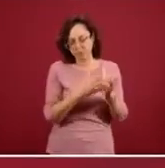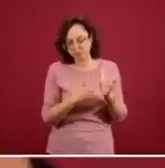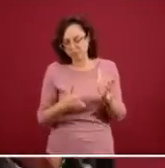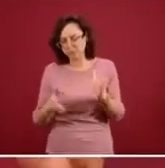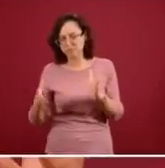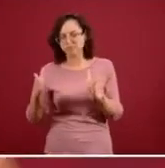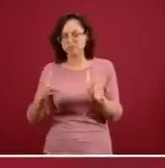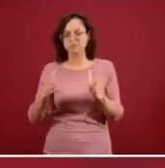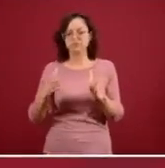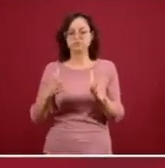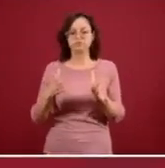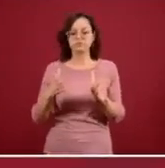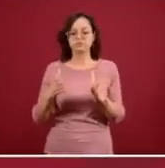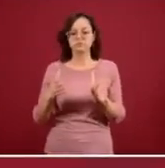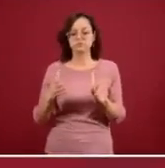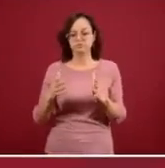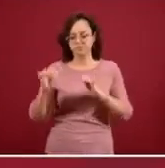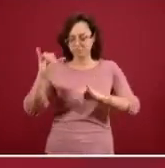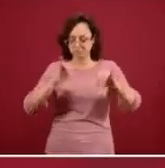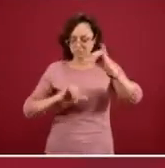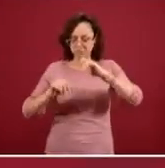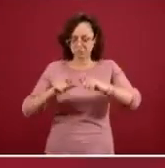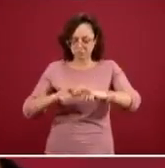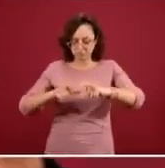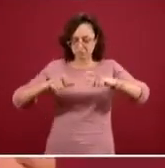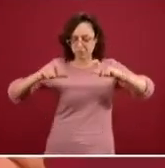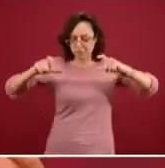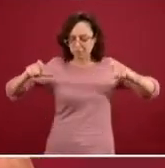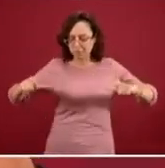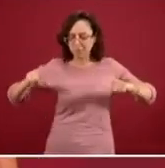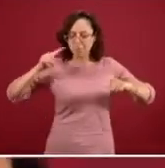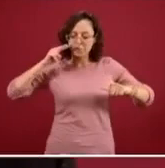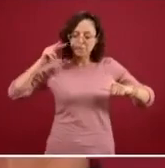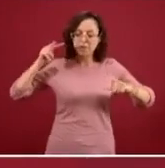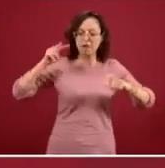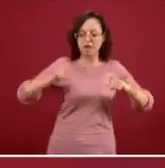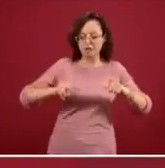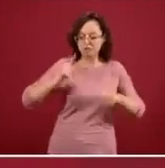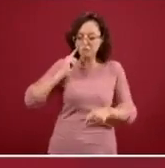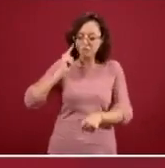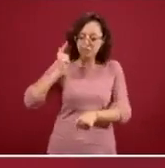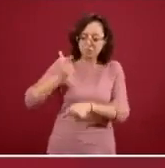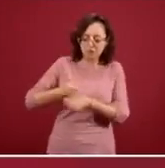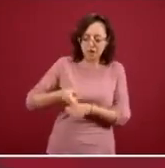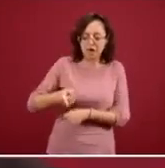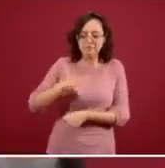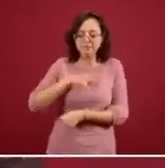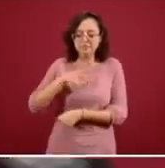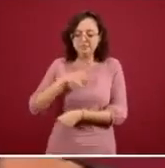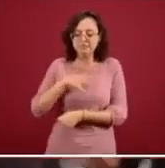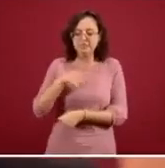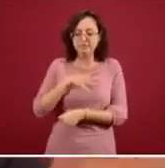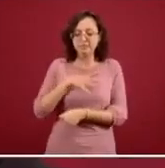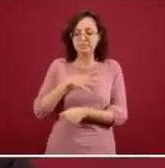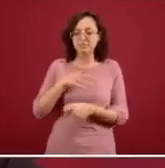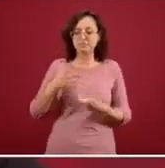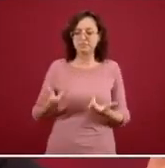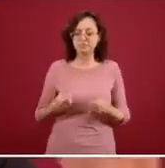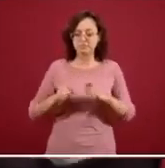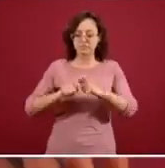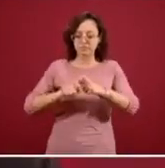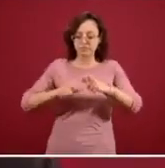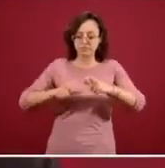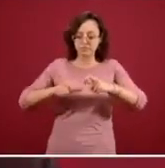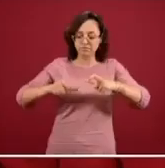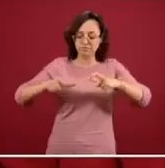de amplificación del material genético que se necesita para que se detecte la señal. Entre más ciclos se